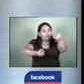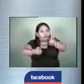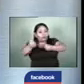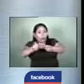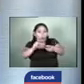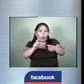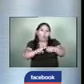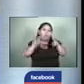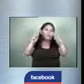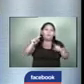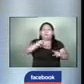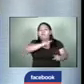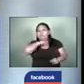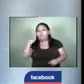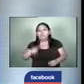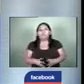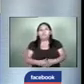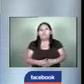homicidio culposo.